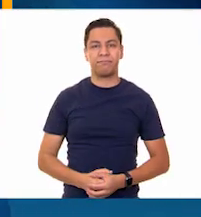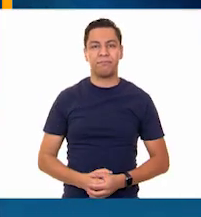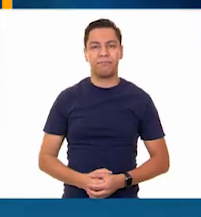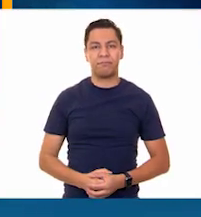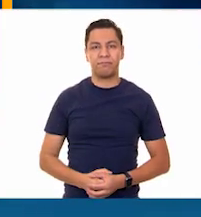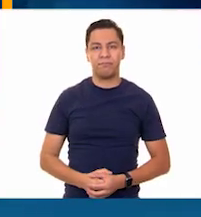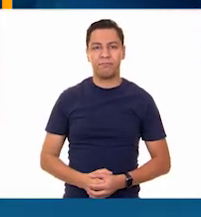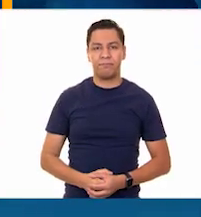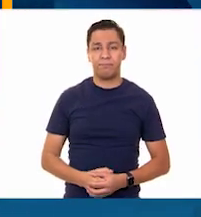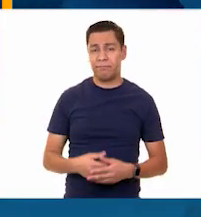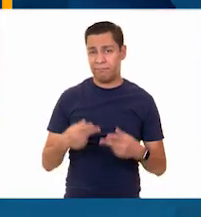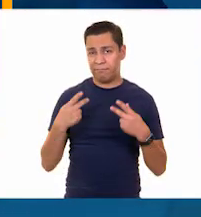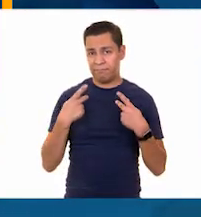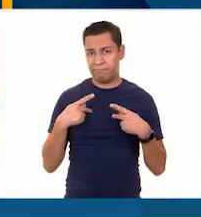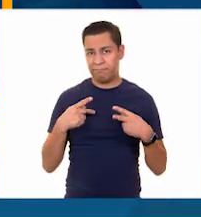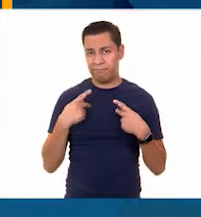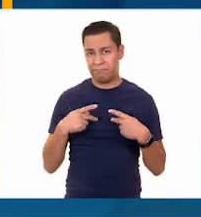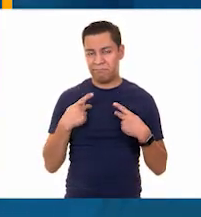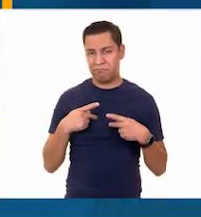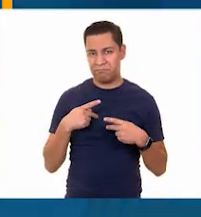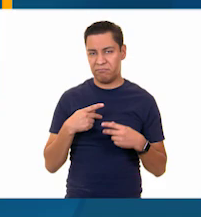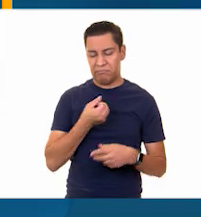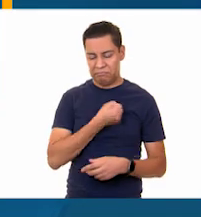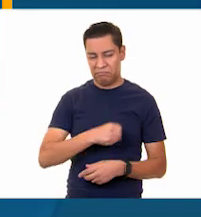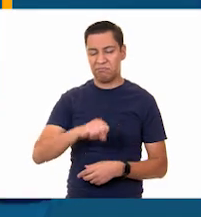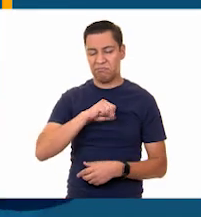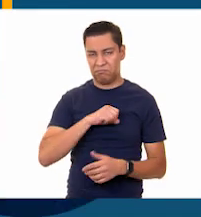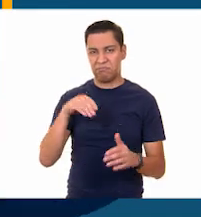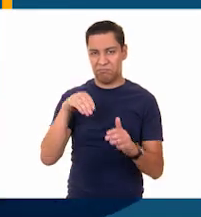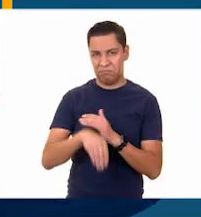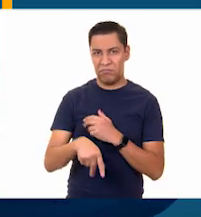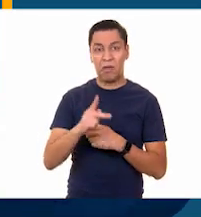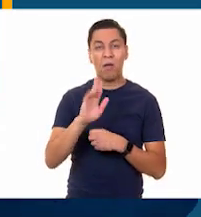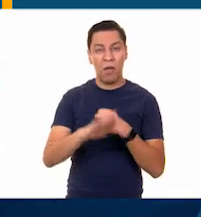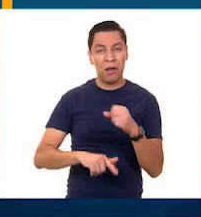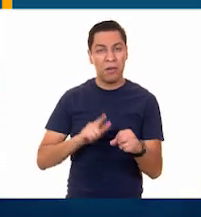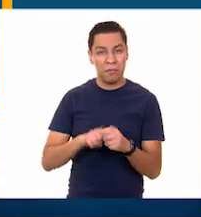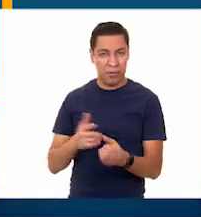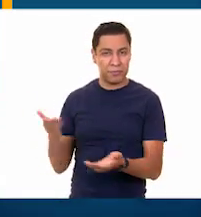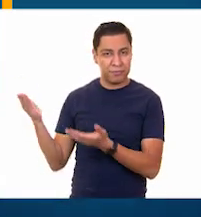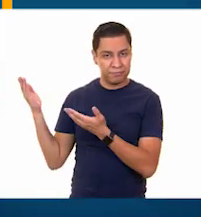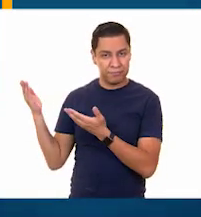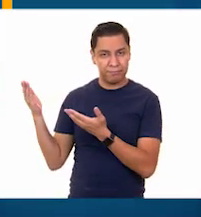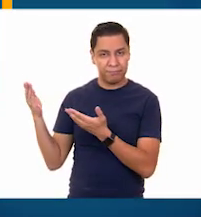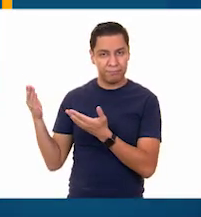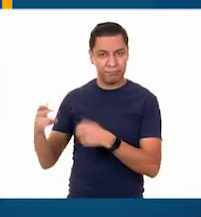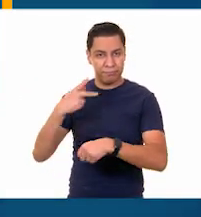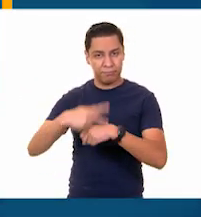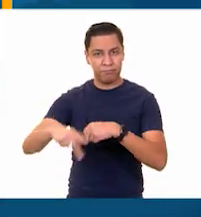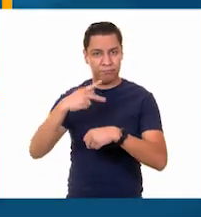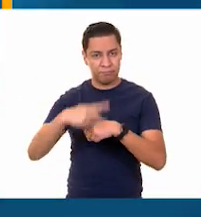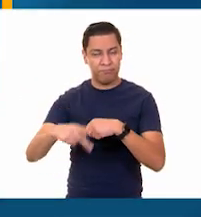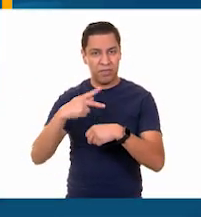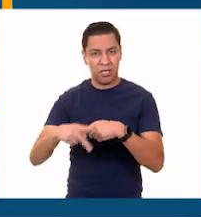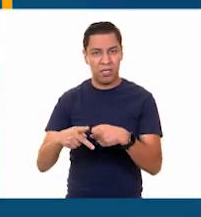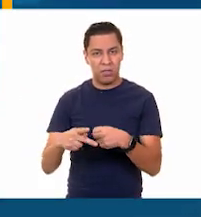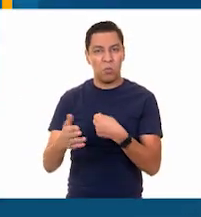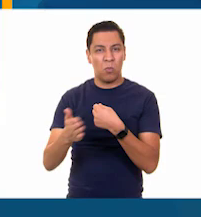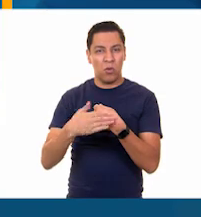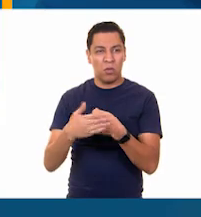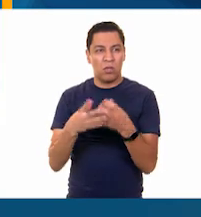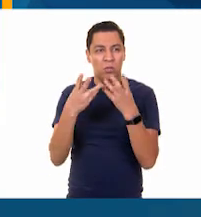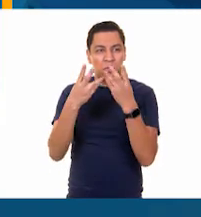La pérdida de las especies es uno de los problemas ambientales y éticos más importantes que enfrenta la humanidad.